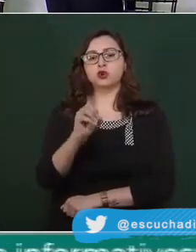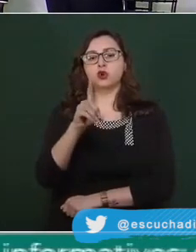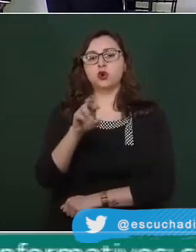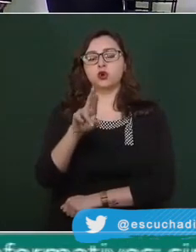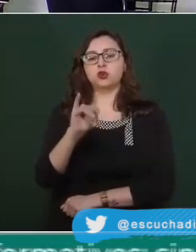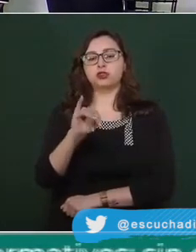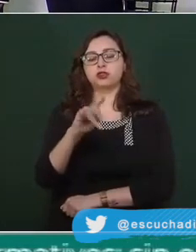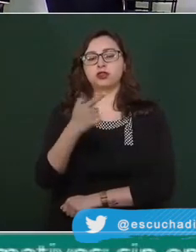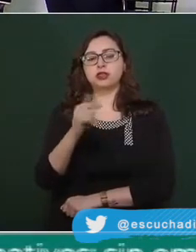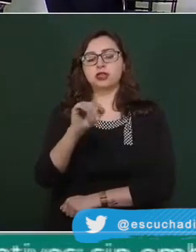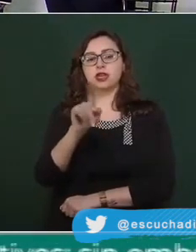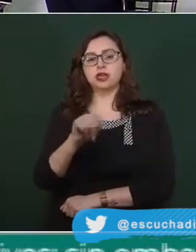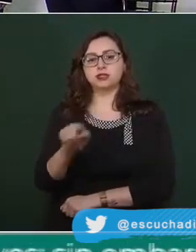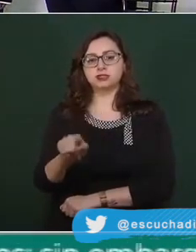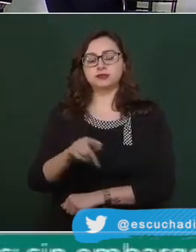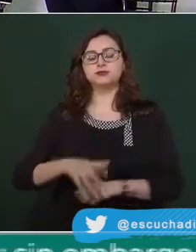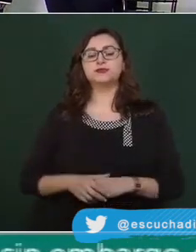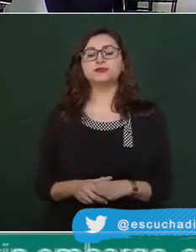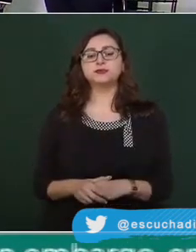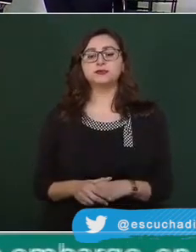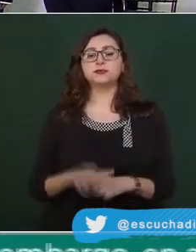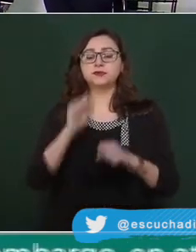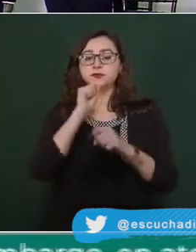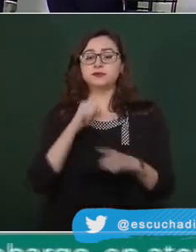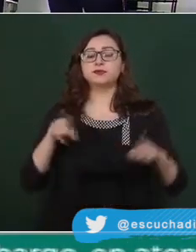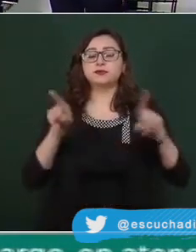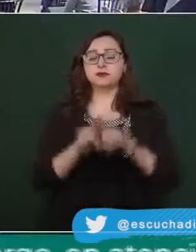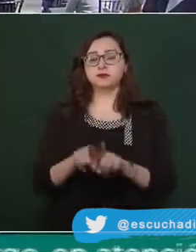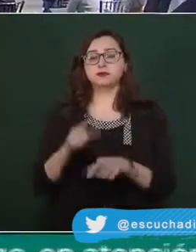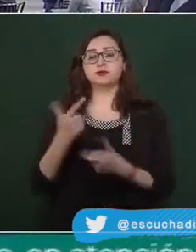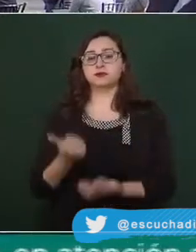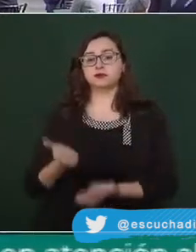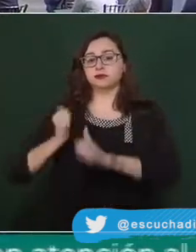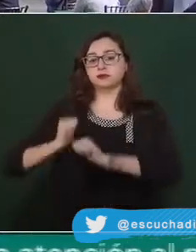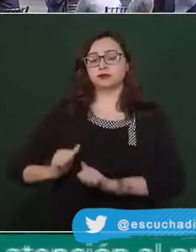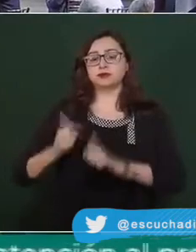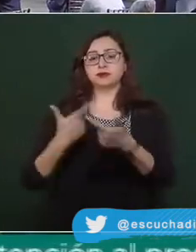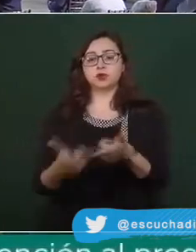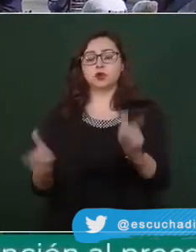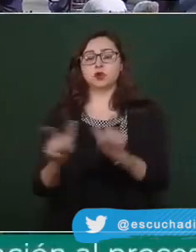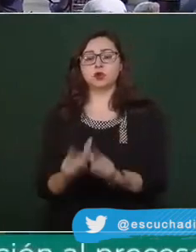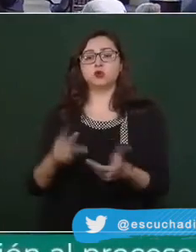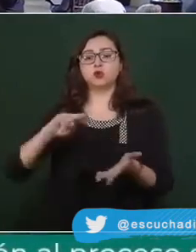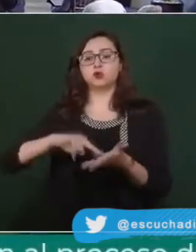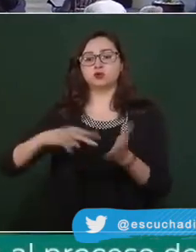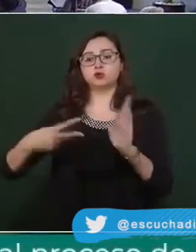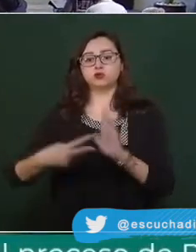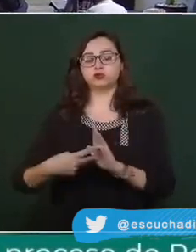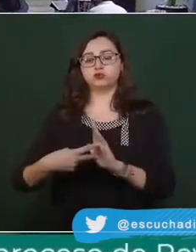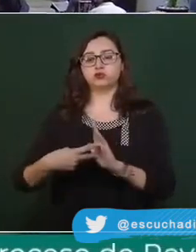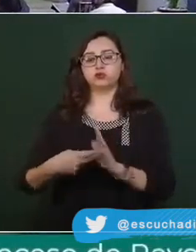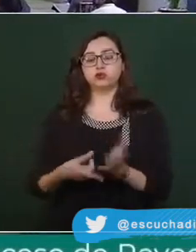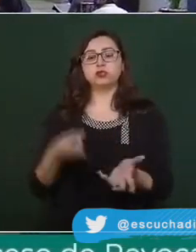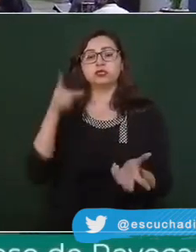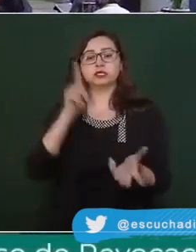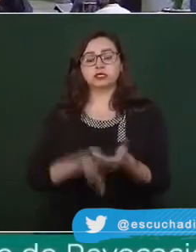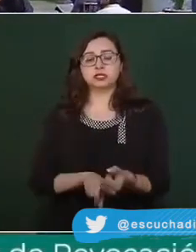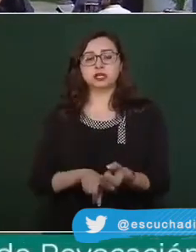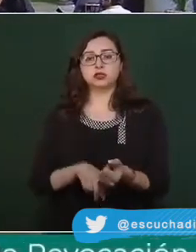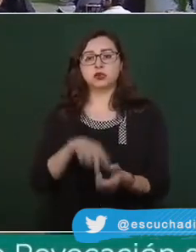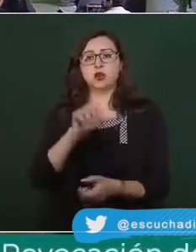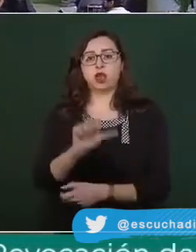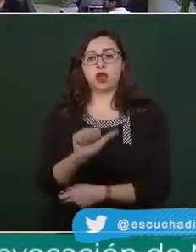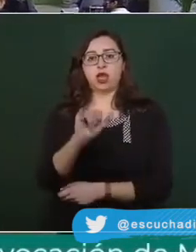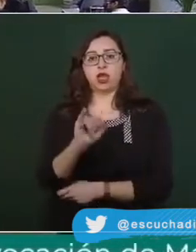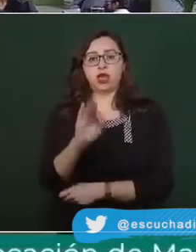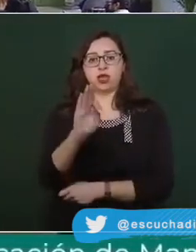todo lo anterior contrasta con esta magna obra del presidente Andrés Manuel López Obrador. El AIFA es una obra de infraestructura del